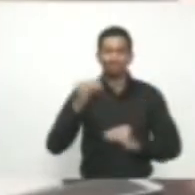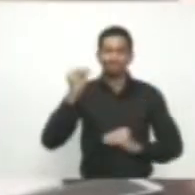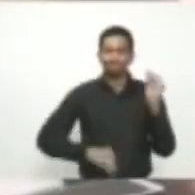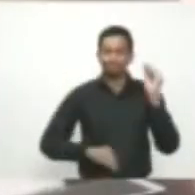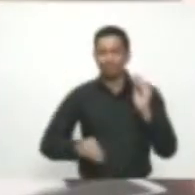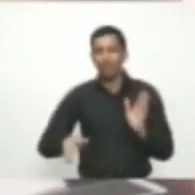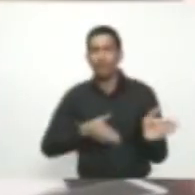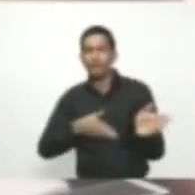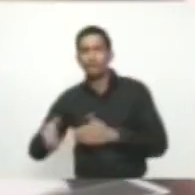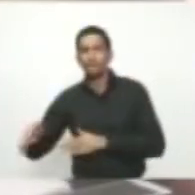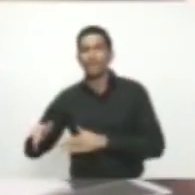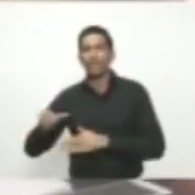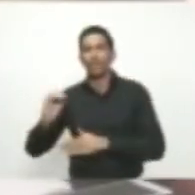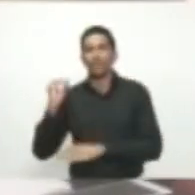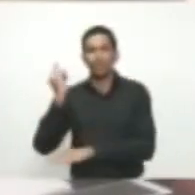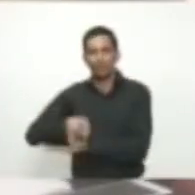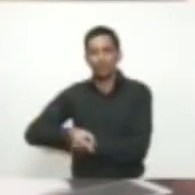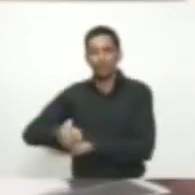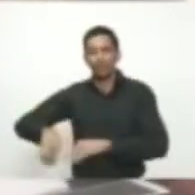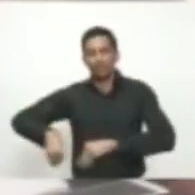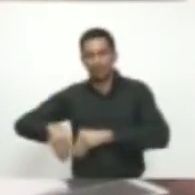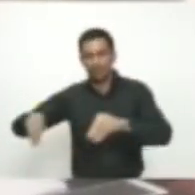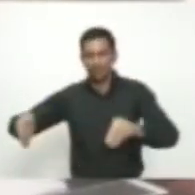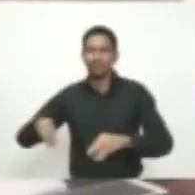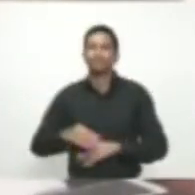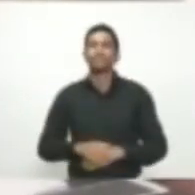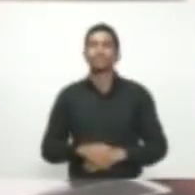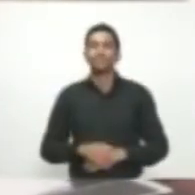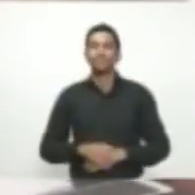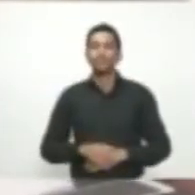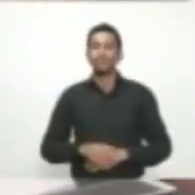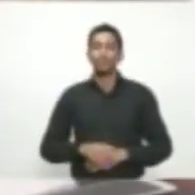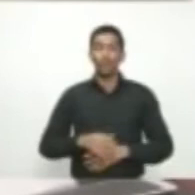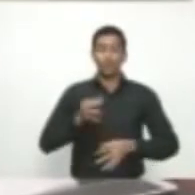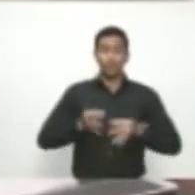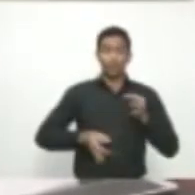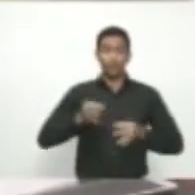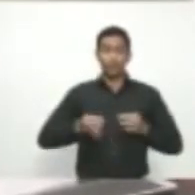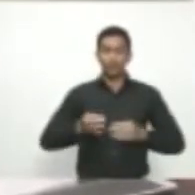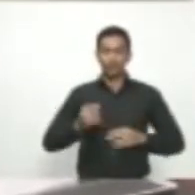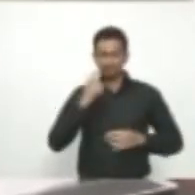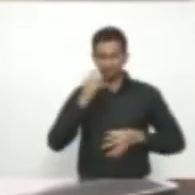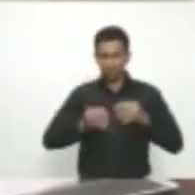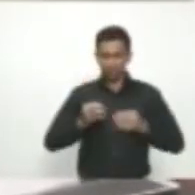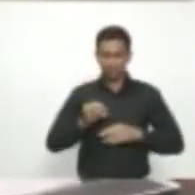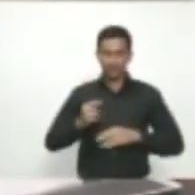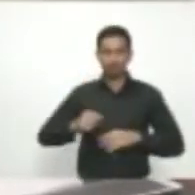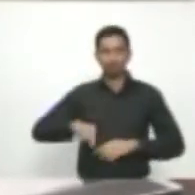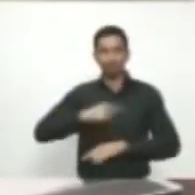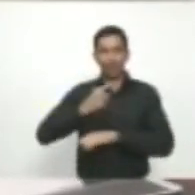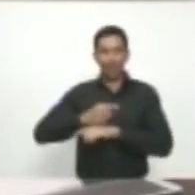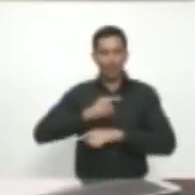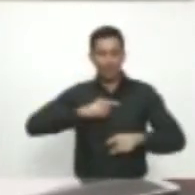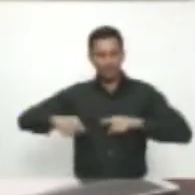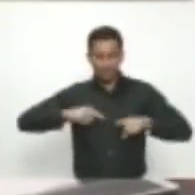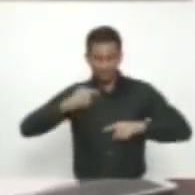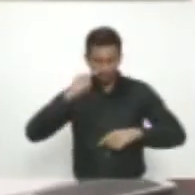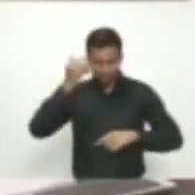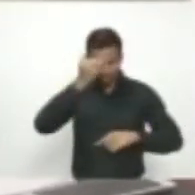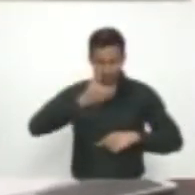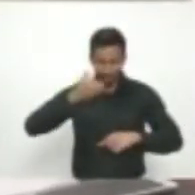no hacerlo, el juez administrativo tiene la posibilidad seguramente de tumbarlo. ¿Por qué? Porque está